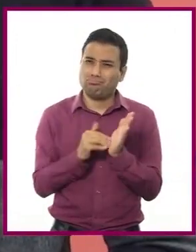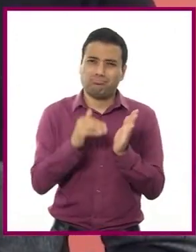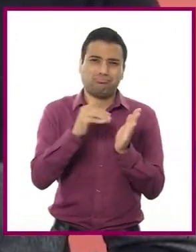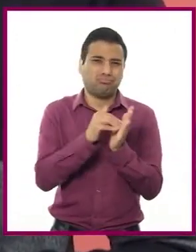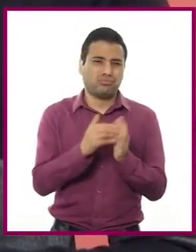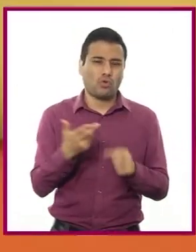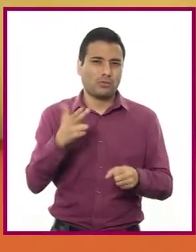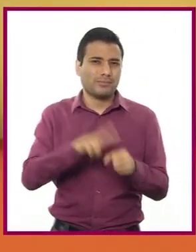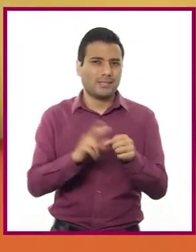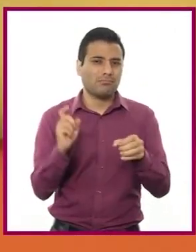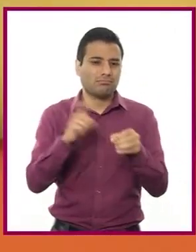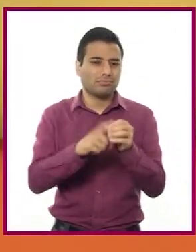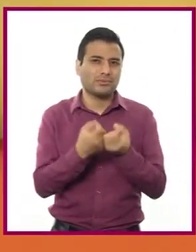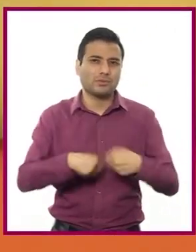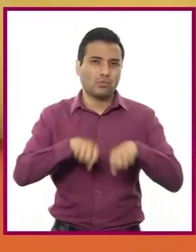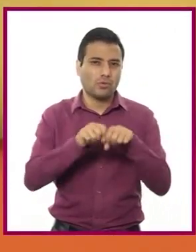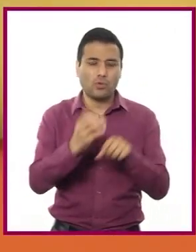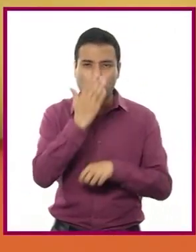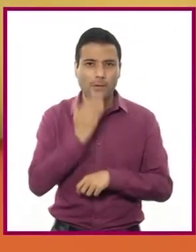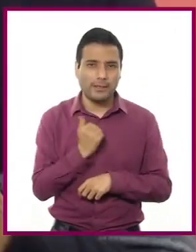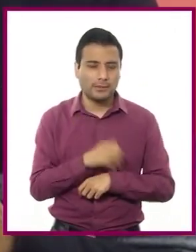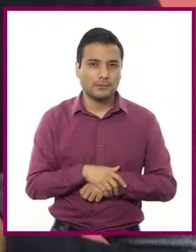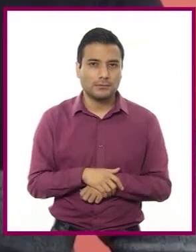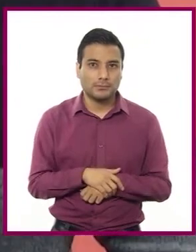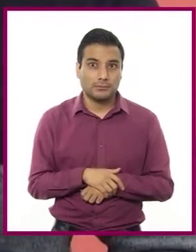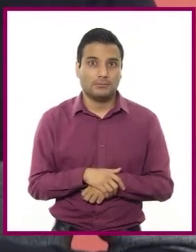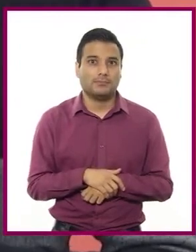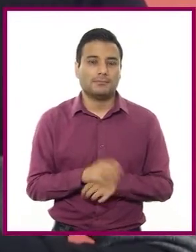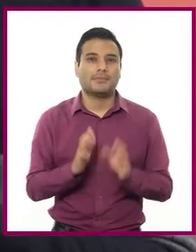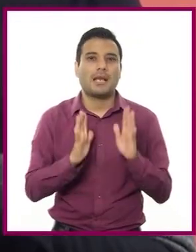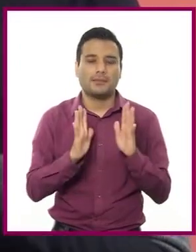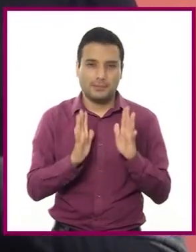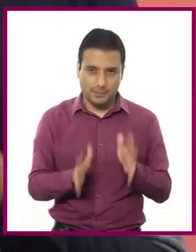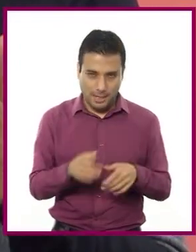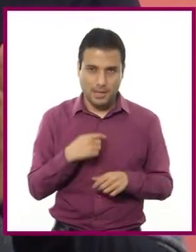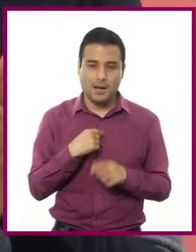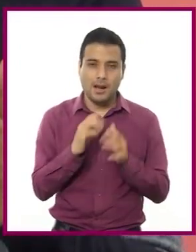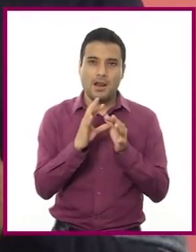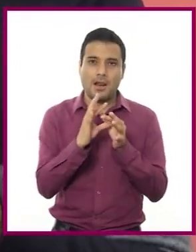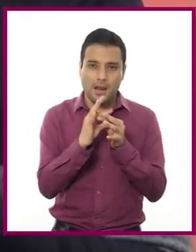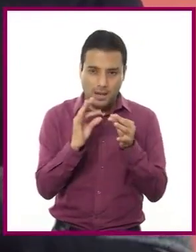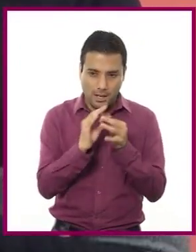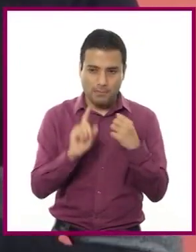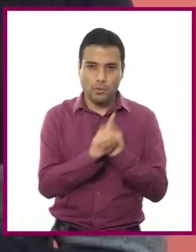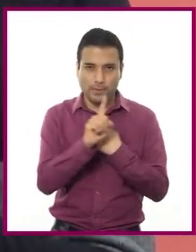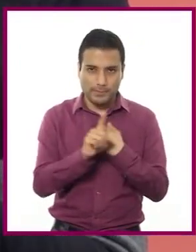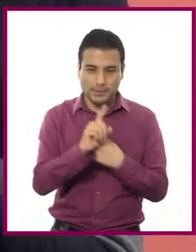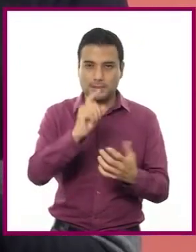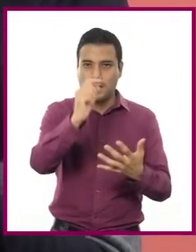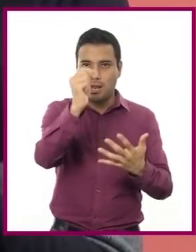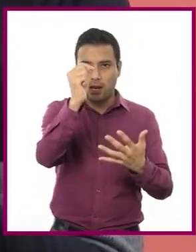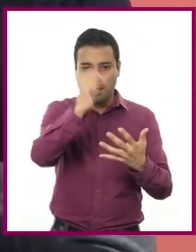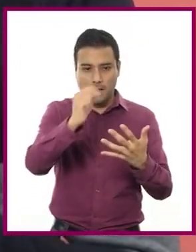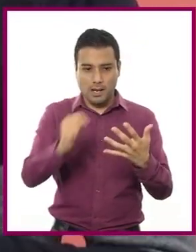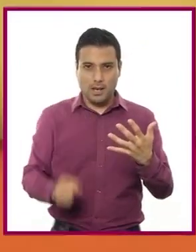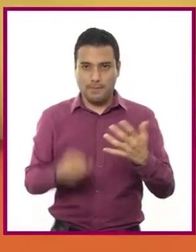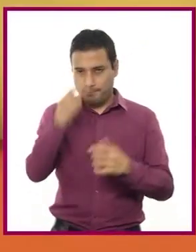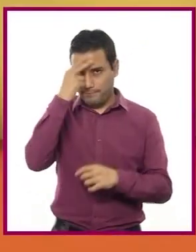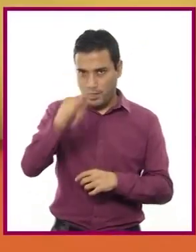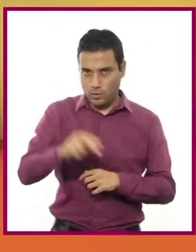pública. Como se han dado cuenta, ya hemos hablado de algunos problemas sociales que hay en nuestro